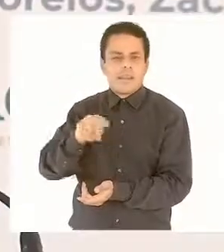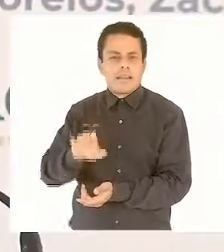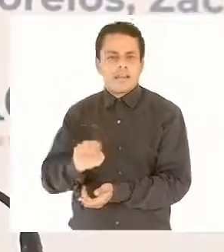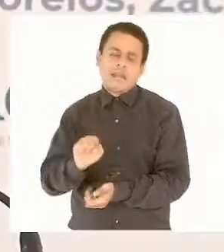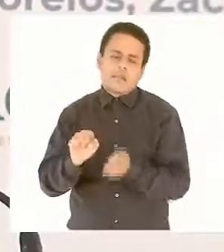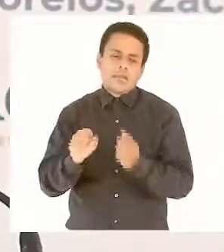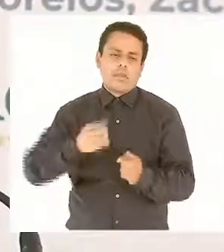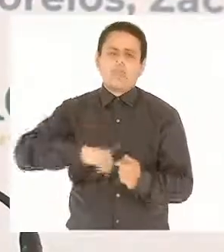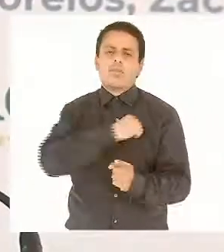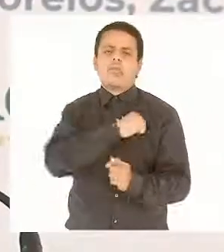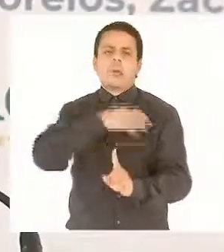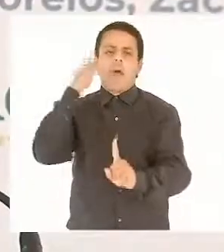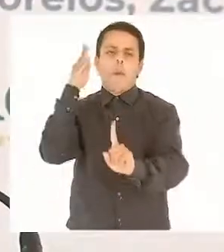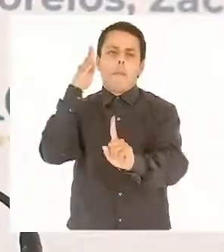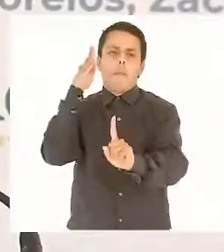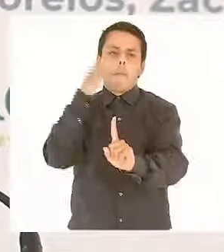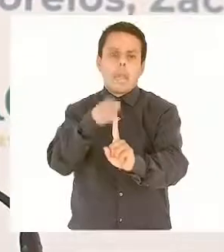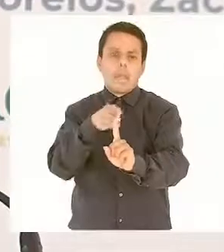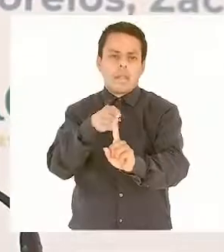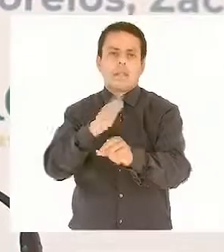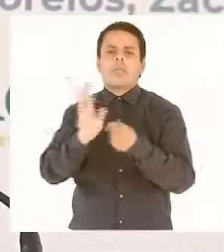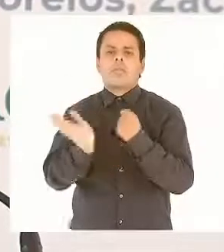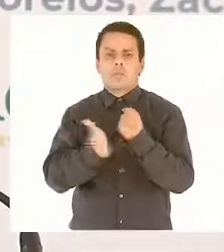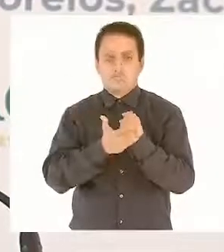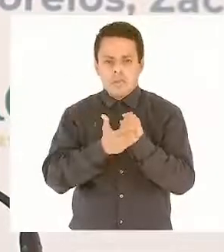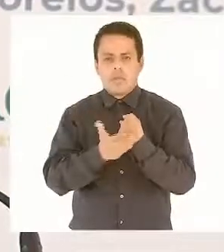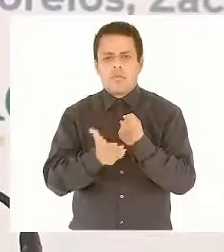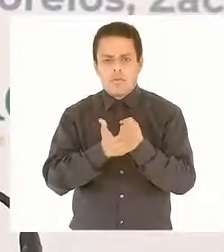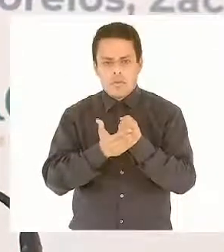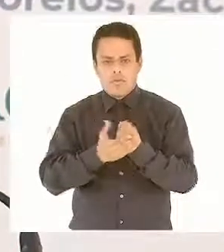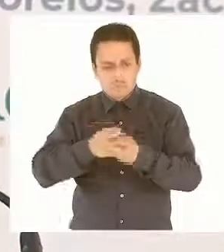otro propósito para el sexenio.